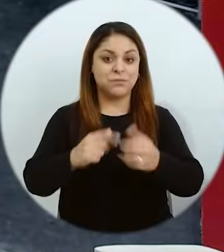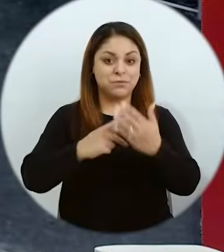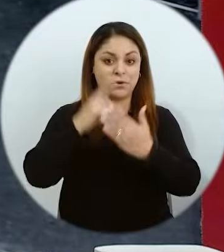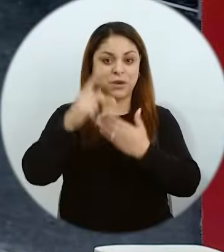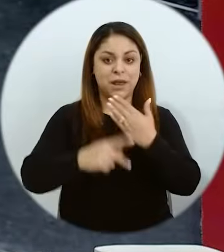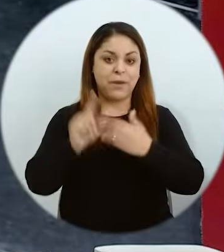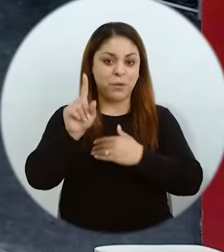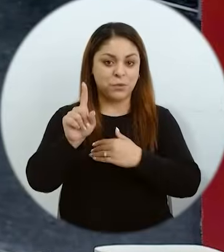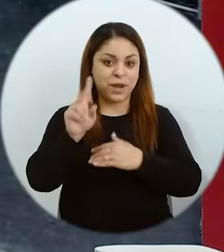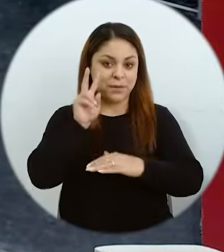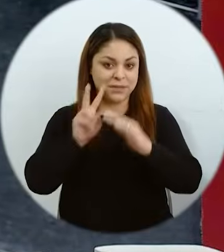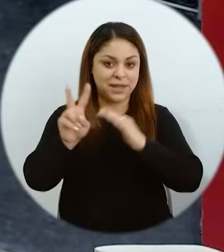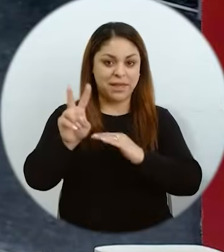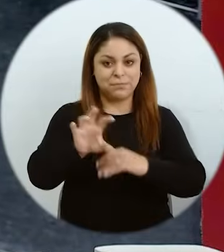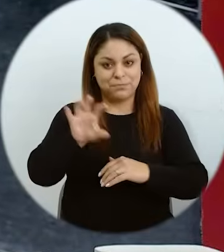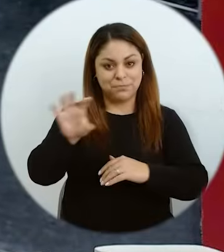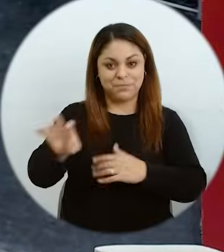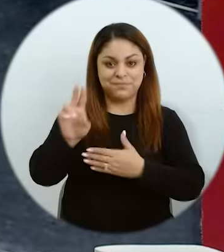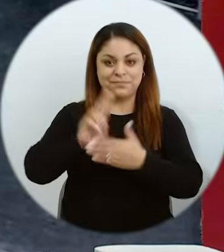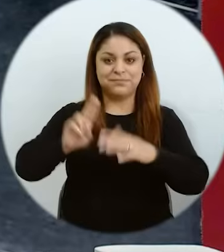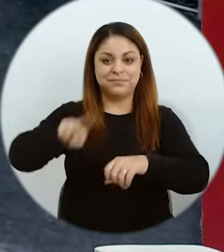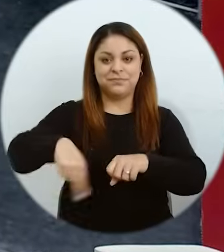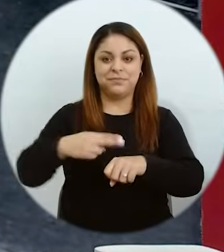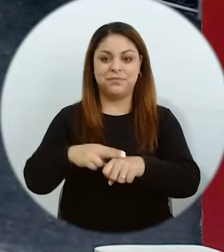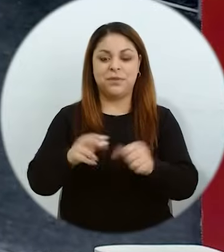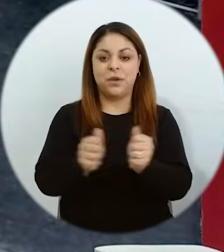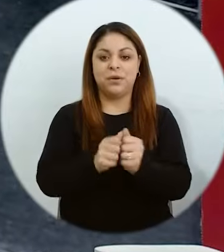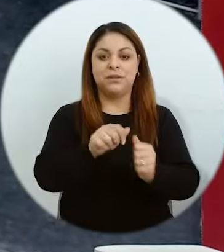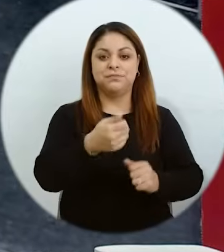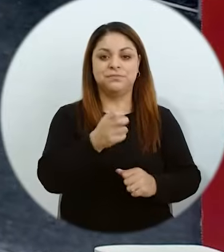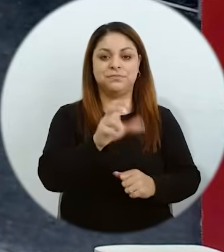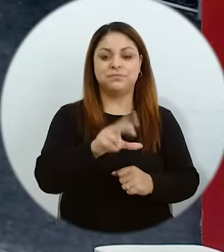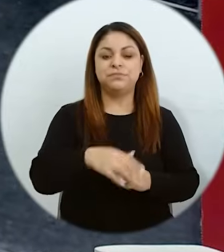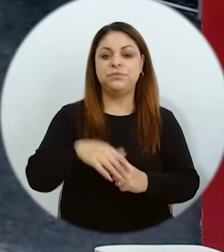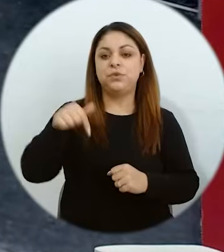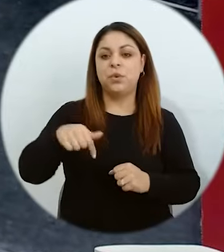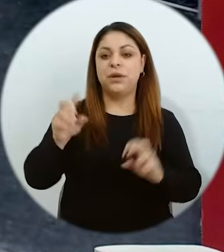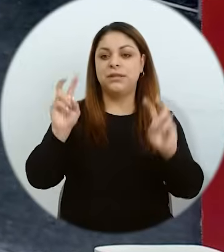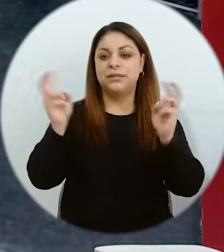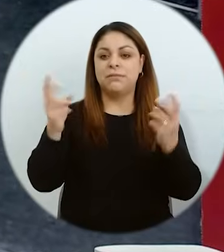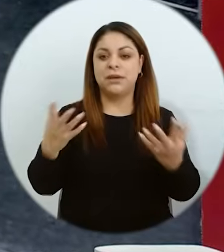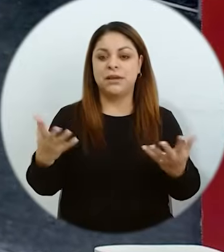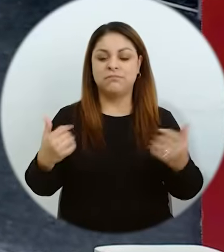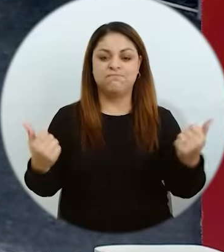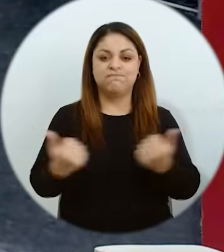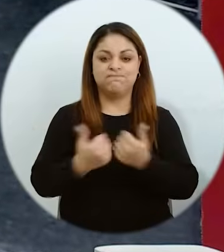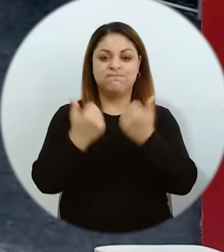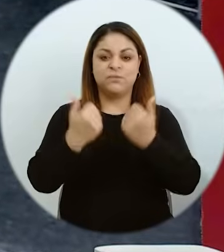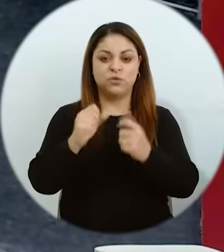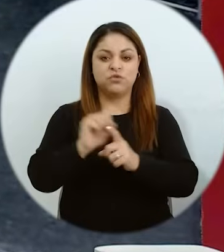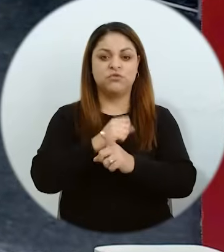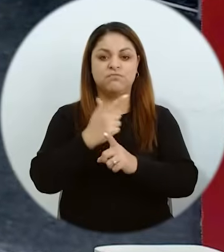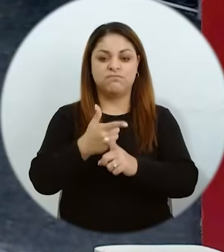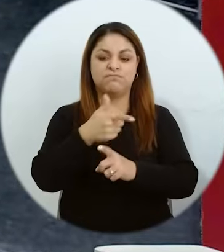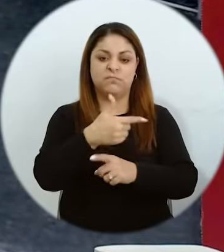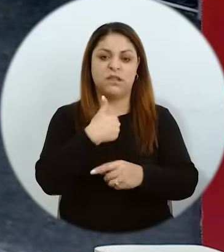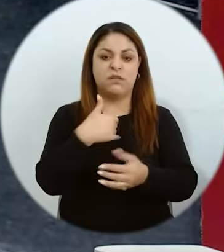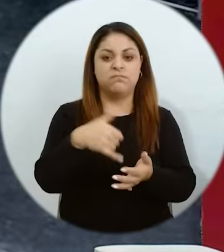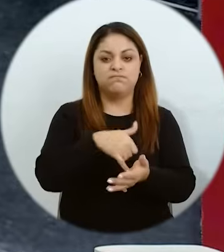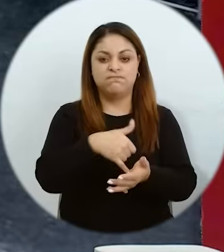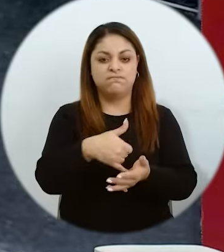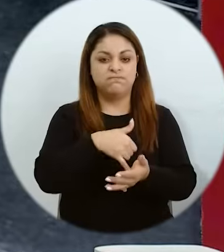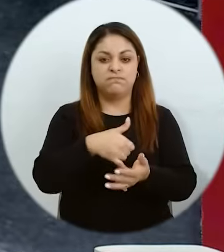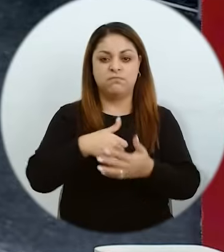Continúa usted con una mirada del programa de la Universidad Nacional y de CINAR S.A. Hoy con el tema de los riesgos sociales que involucra el debilitamiento del